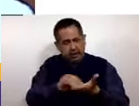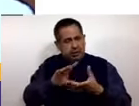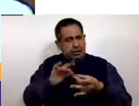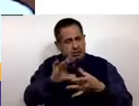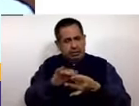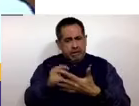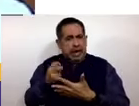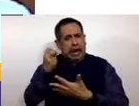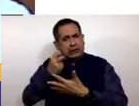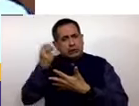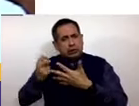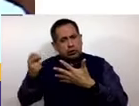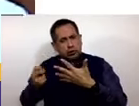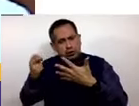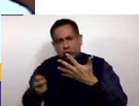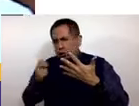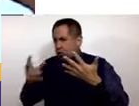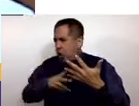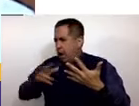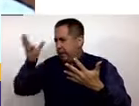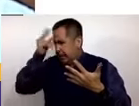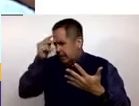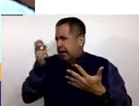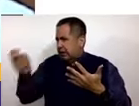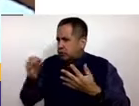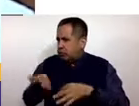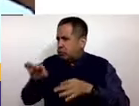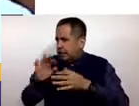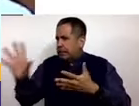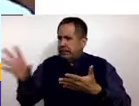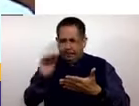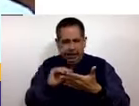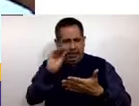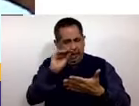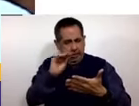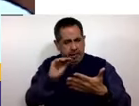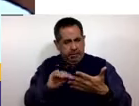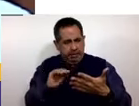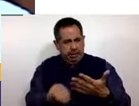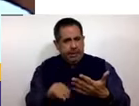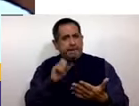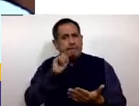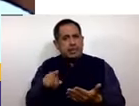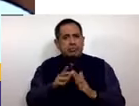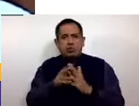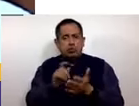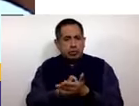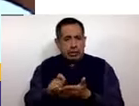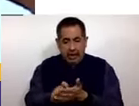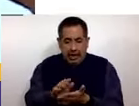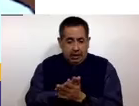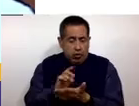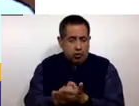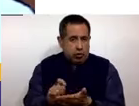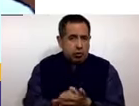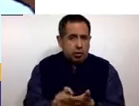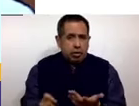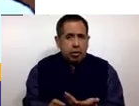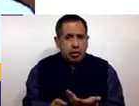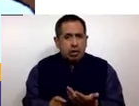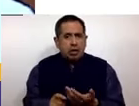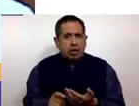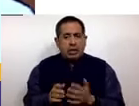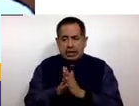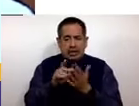estoy aprendiendo, esto me parece importante, ¿no? Entonces también hablo sobre la misma escritura del libro, ¿no? El libro muchas veces reconoce